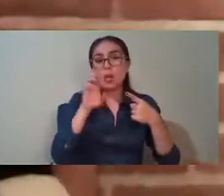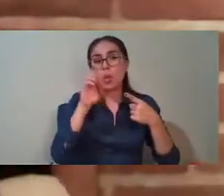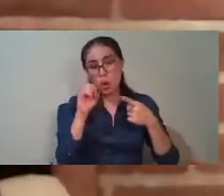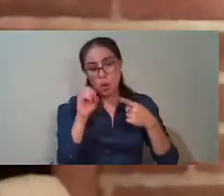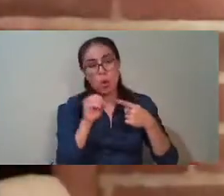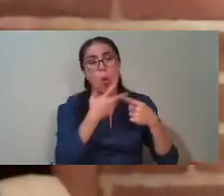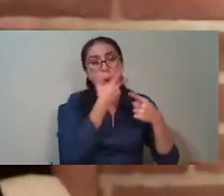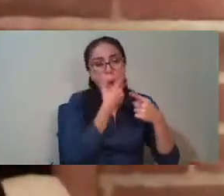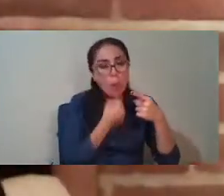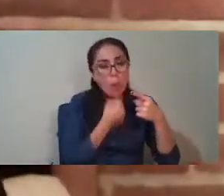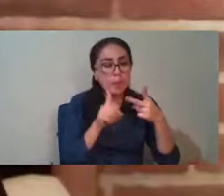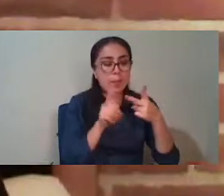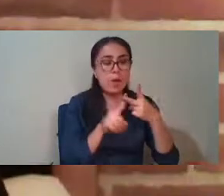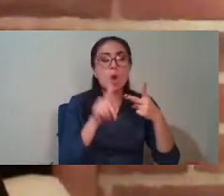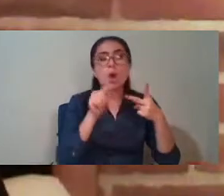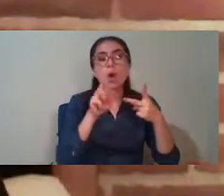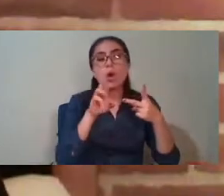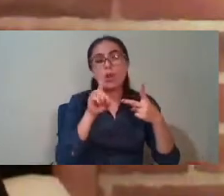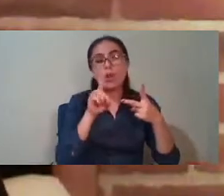camino.